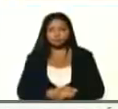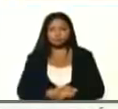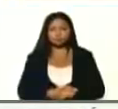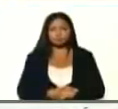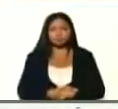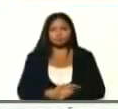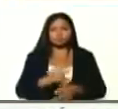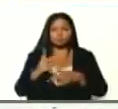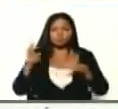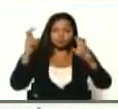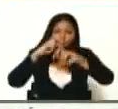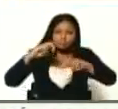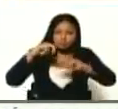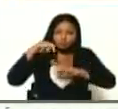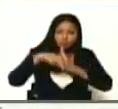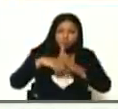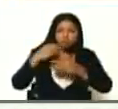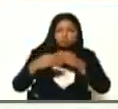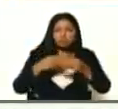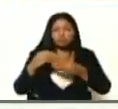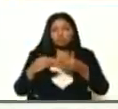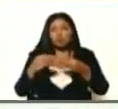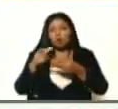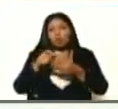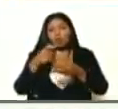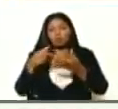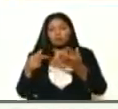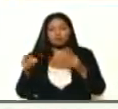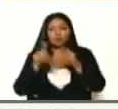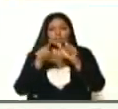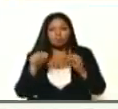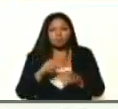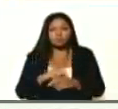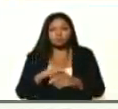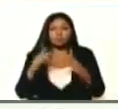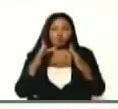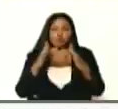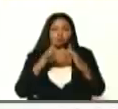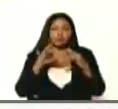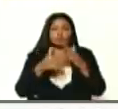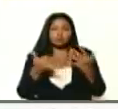de la inspección realizada a los vehículos, se pudo colectar un total de